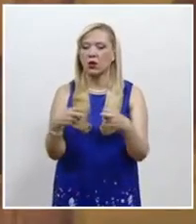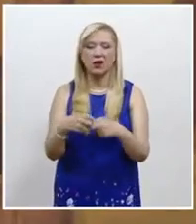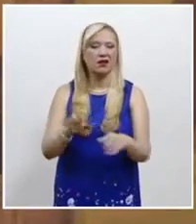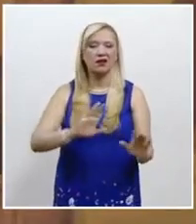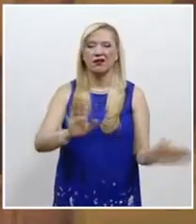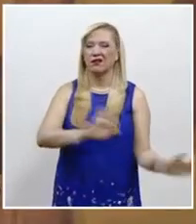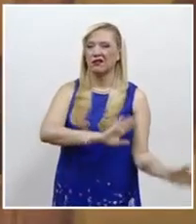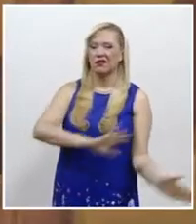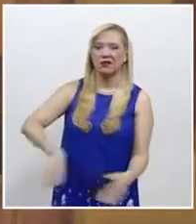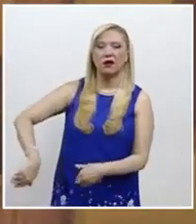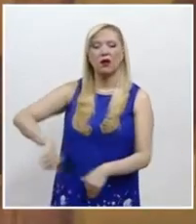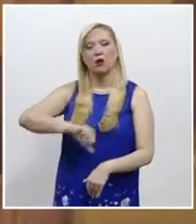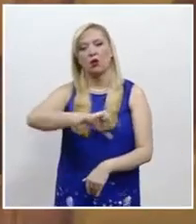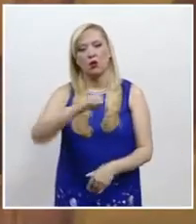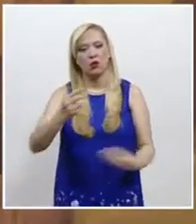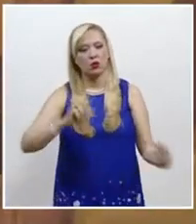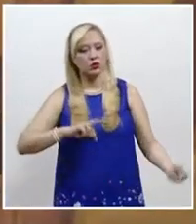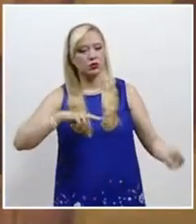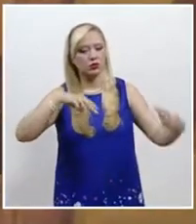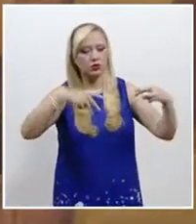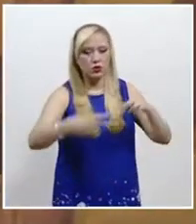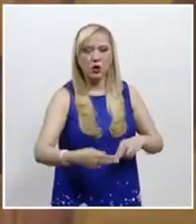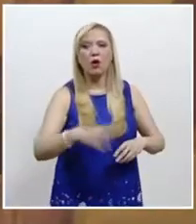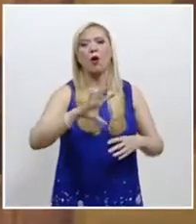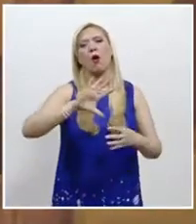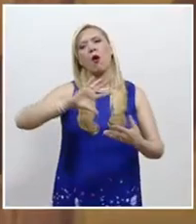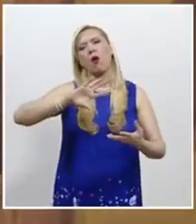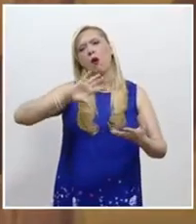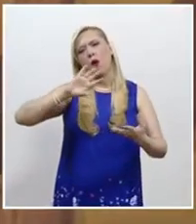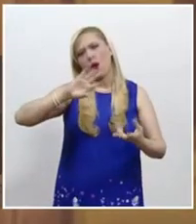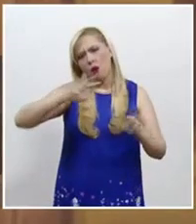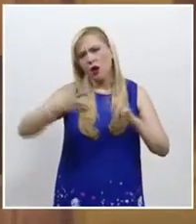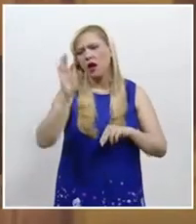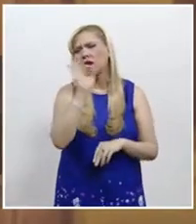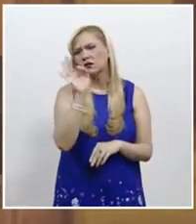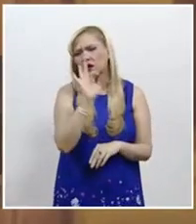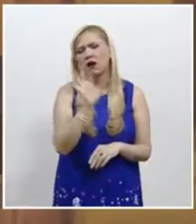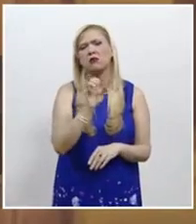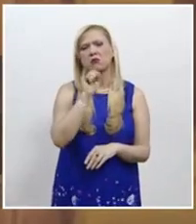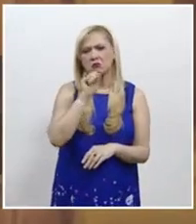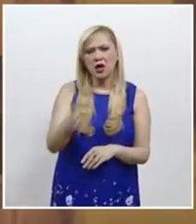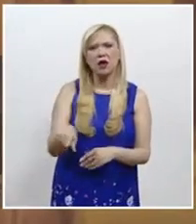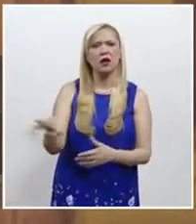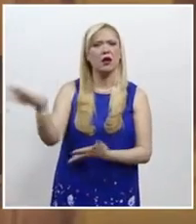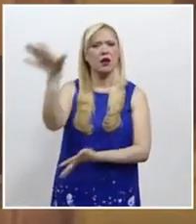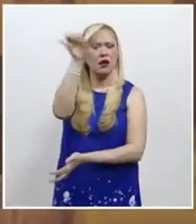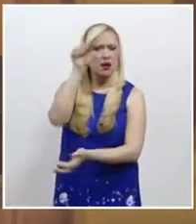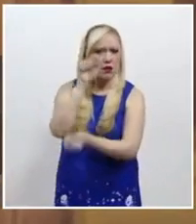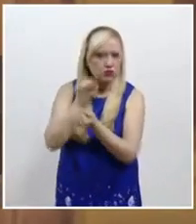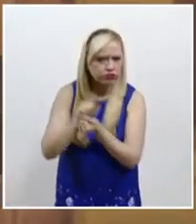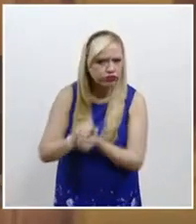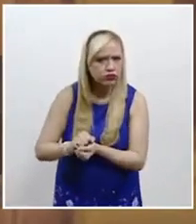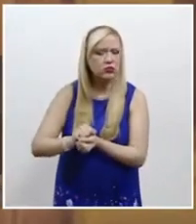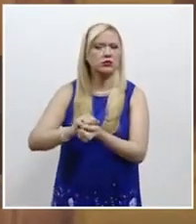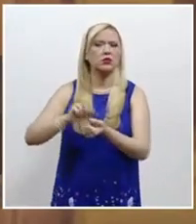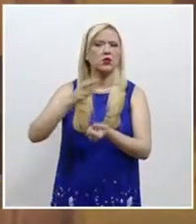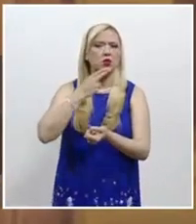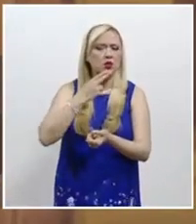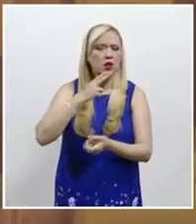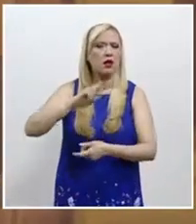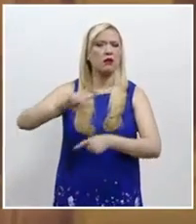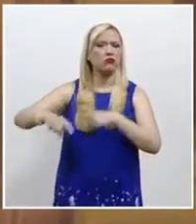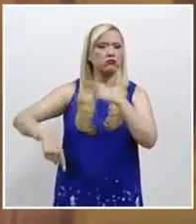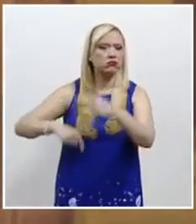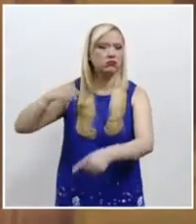Incentivar acciones de producción sostenible a través del rediseño, reducción, reuso, reparación,